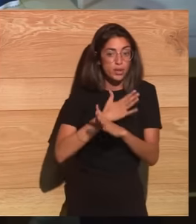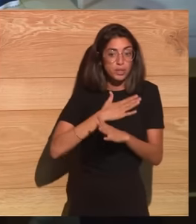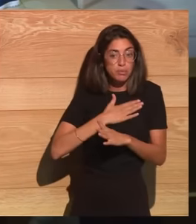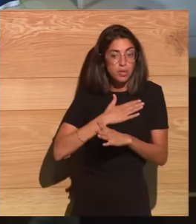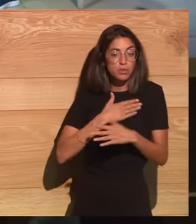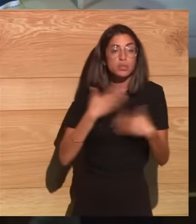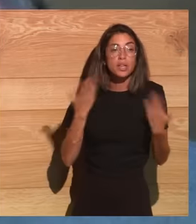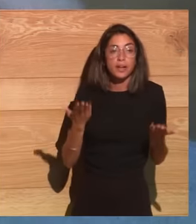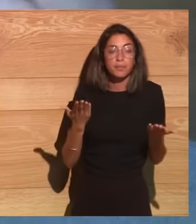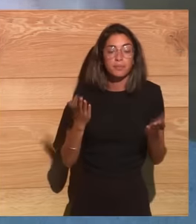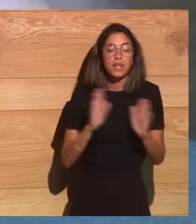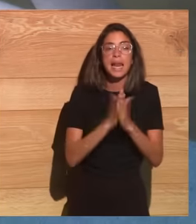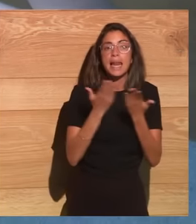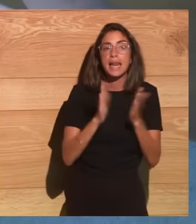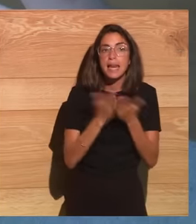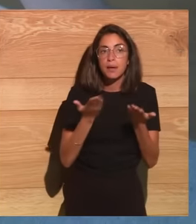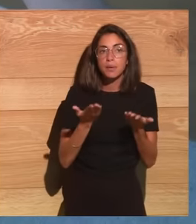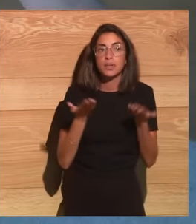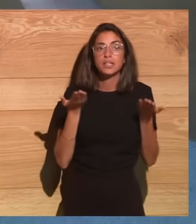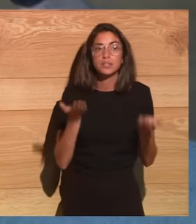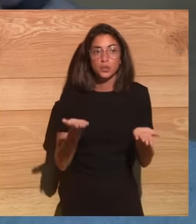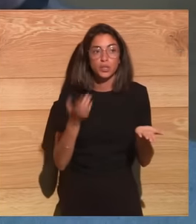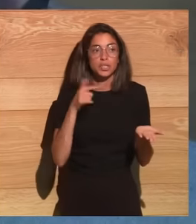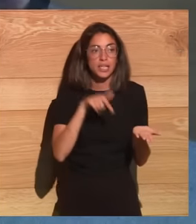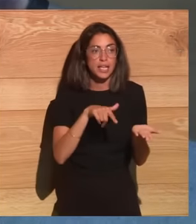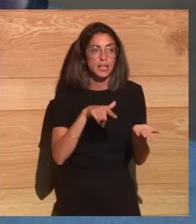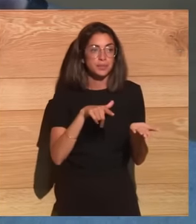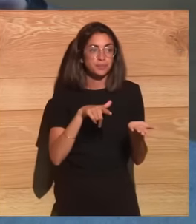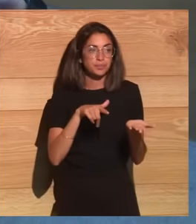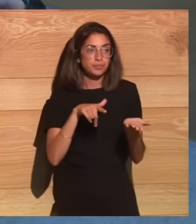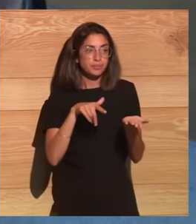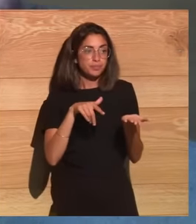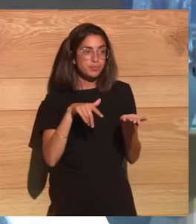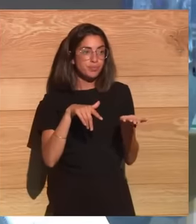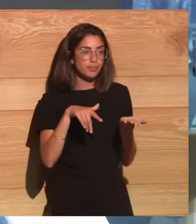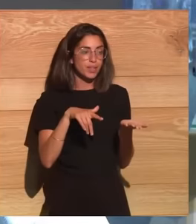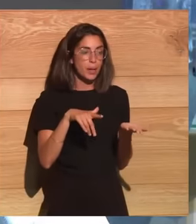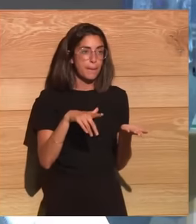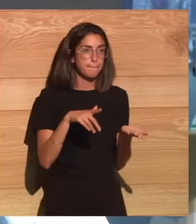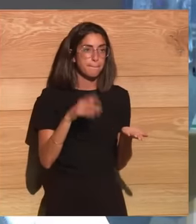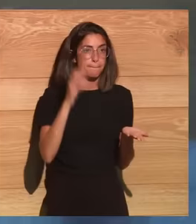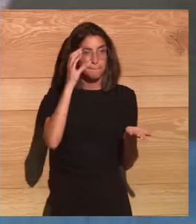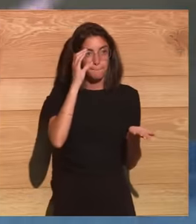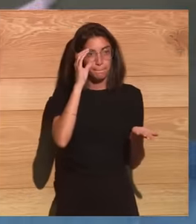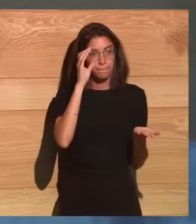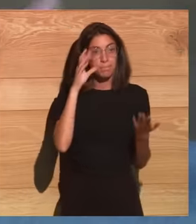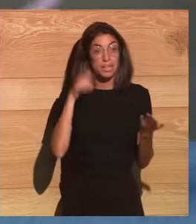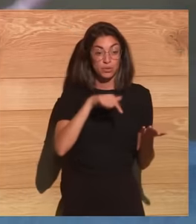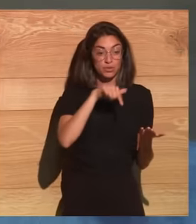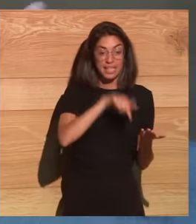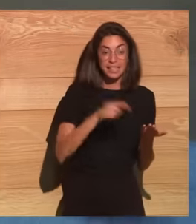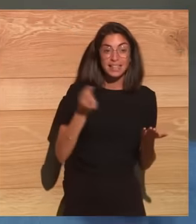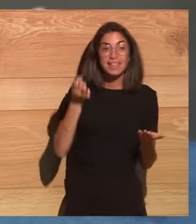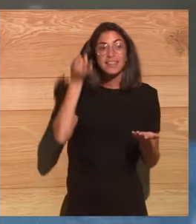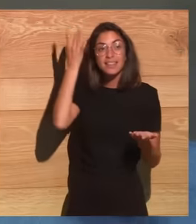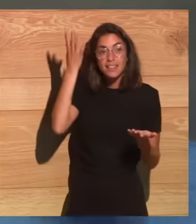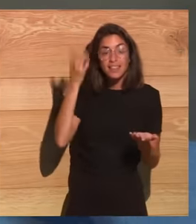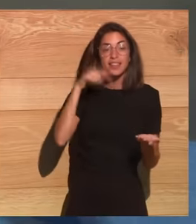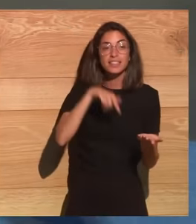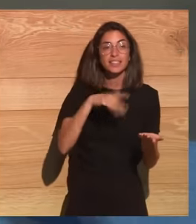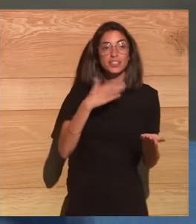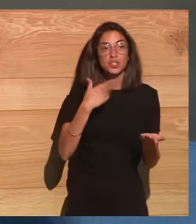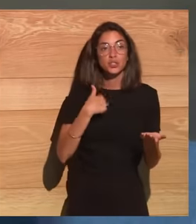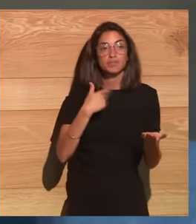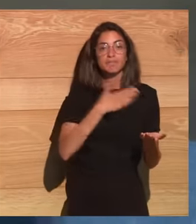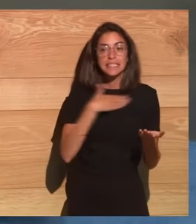libros. Entonces, esa idea... Es como si se hubiera trabado Juan, ¿verdad? No, pero es verdad. Esa idea es la que hace que yo quisiera convertir el libro